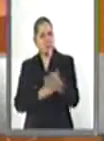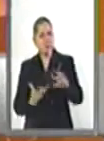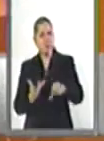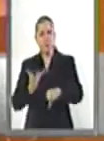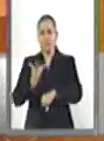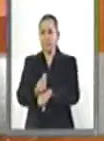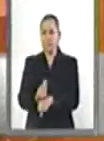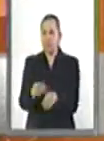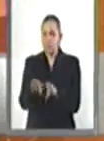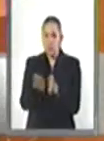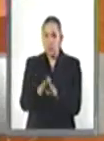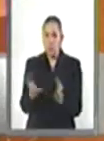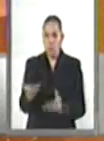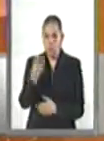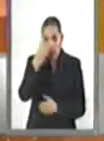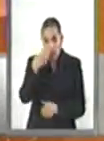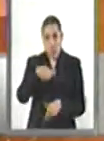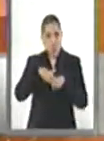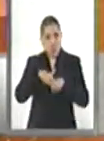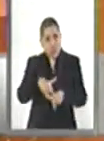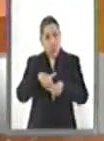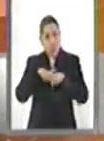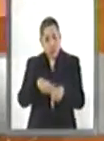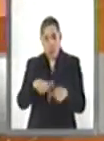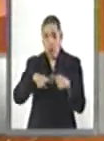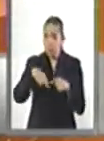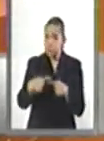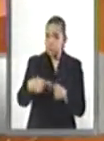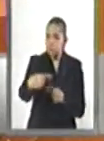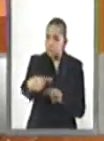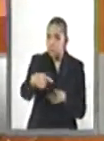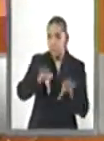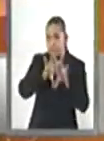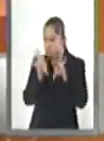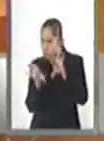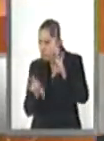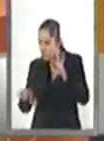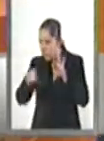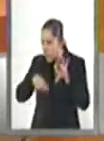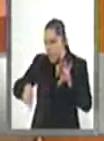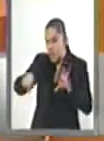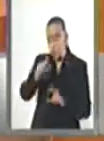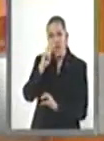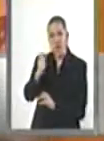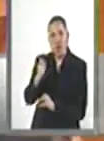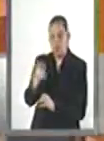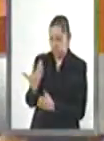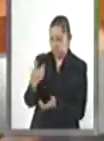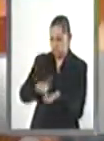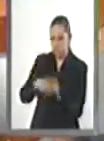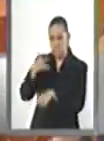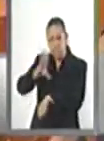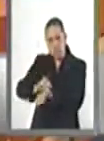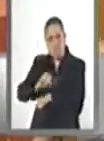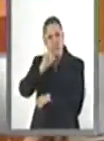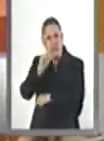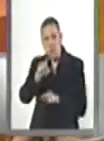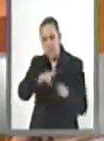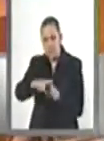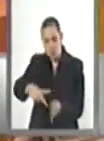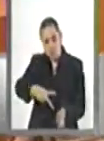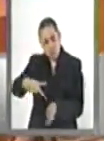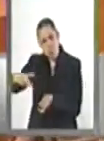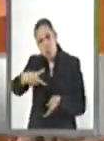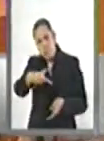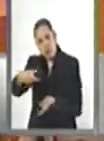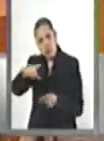una desgracia más debido a las tomas clandestinas de combustibles. El incremento del robo de